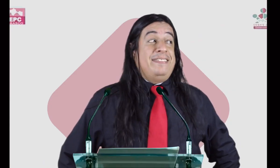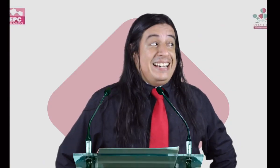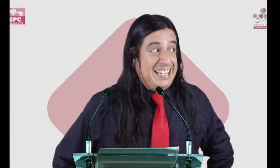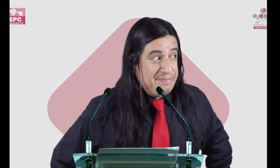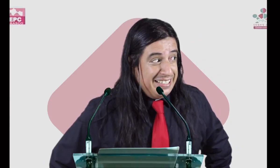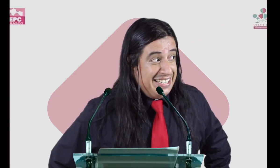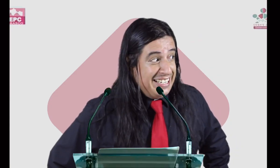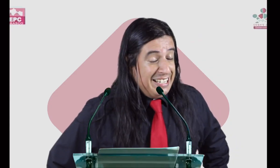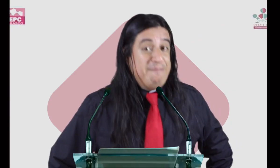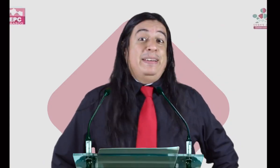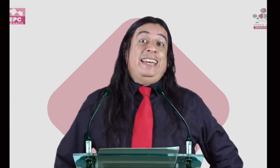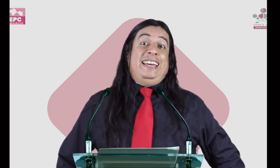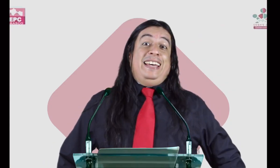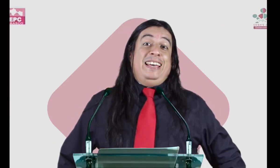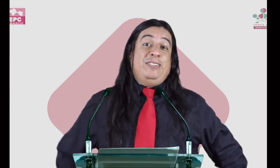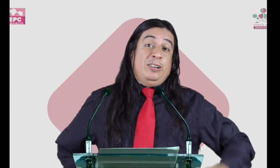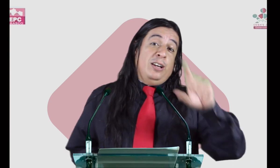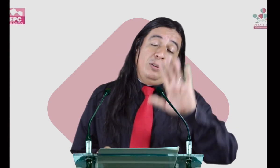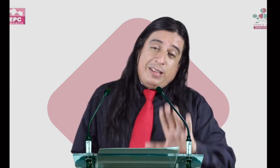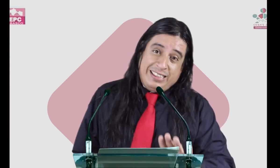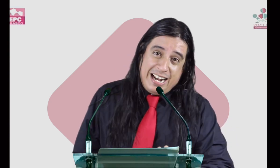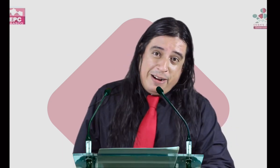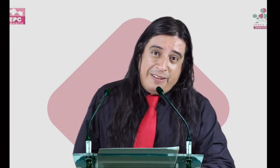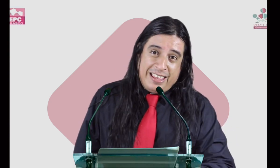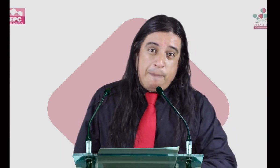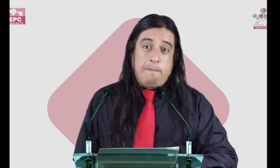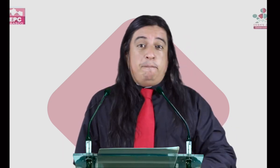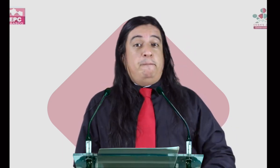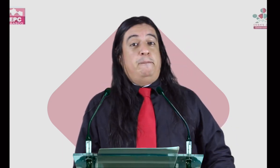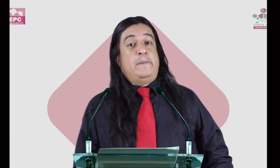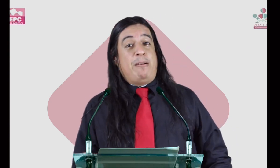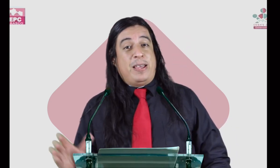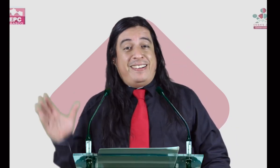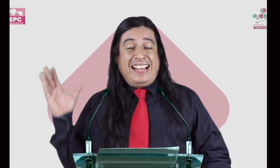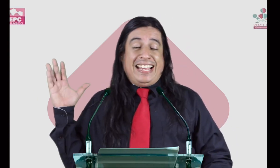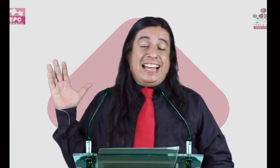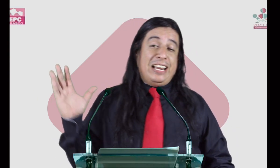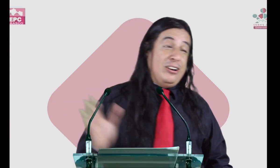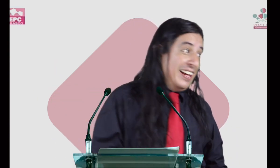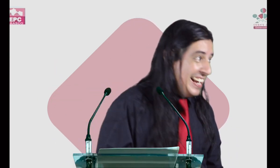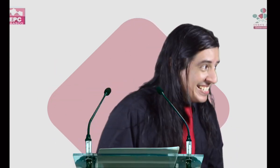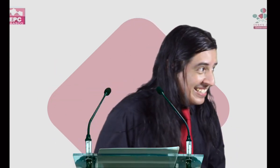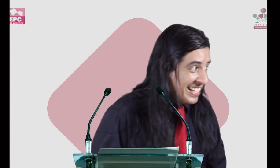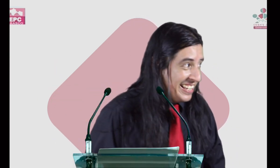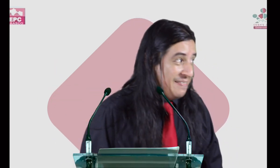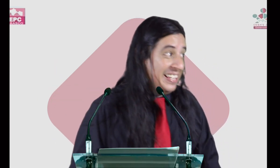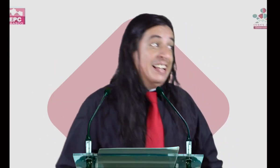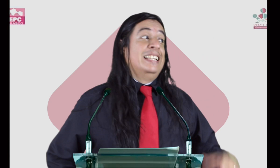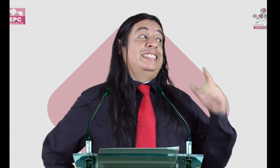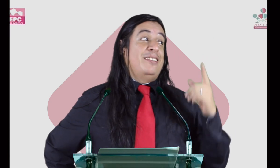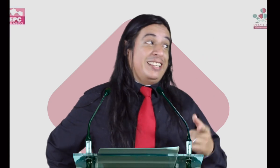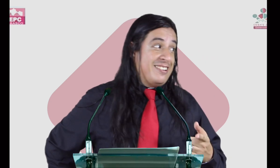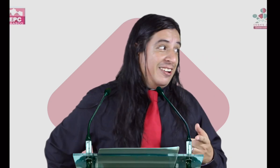Te va a meter en pedo. Tú podrás tener la mano verde, pero a Pico le van a quedar roja de la cachetiza que te va a